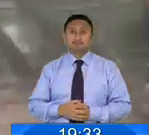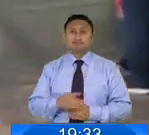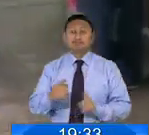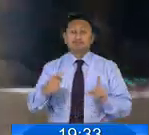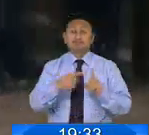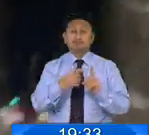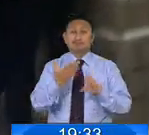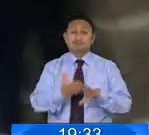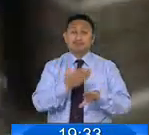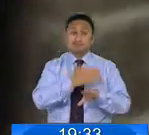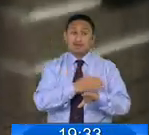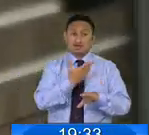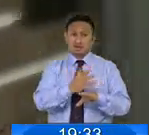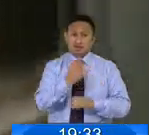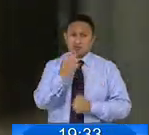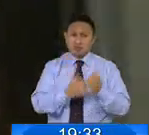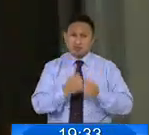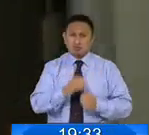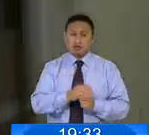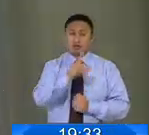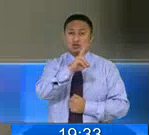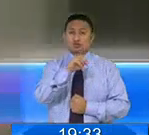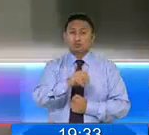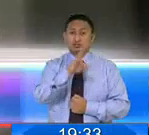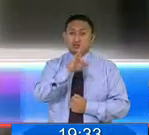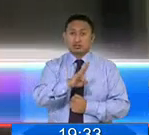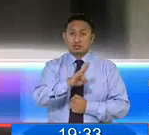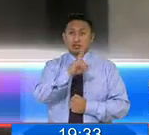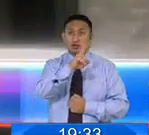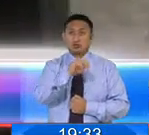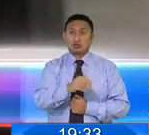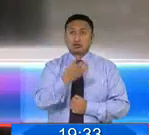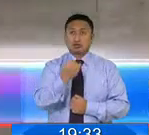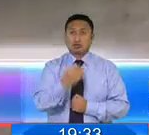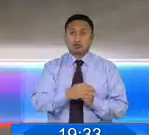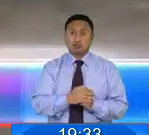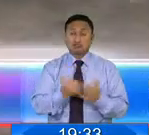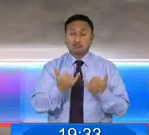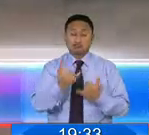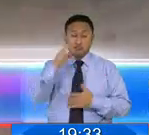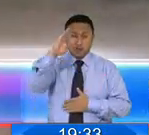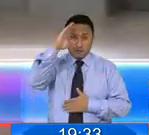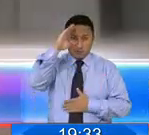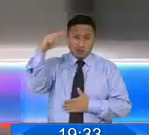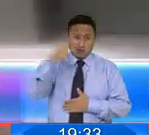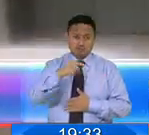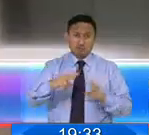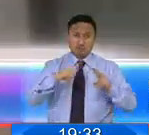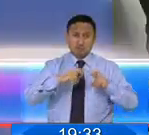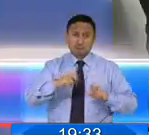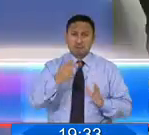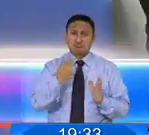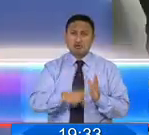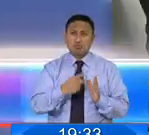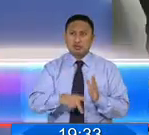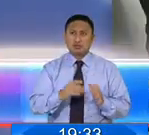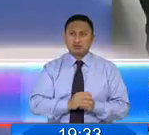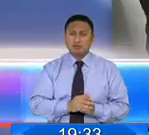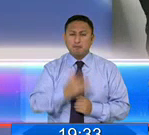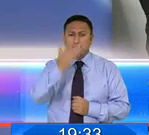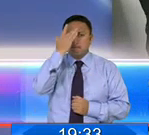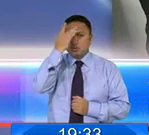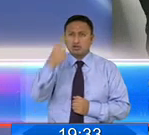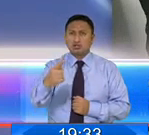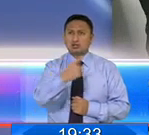femicida tiene antecedentes delictivos en 2007 y 2014. Ahora la policía investigará el porqué del suceso. ¿Qué habría llevado a